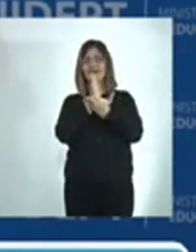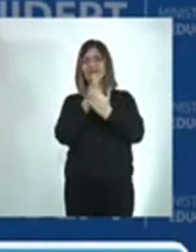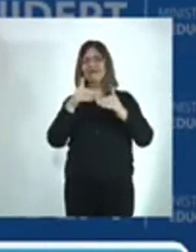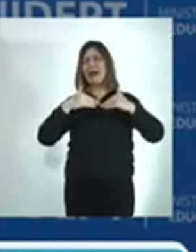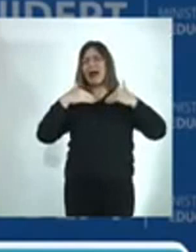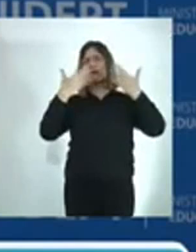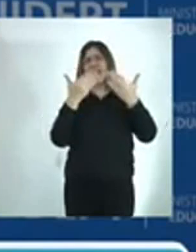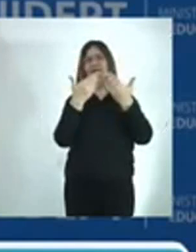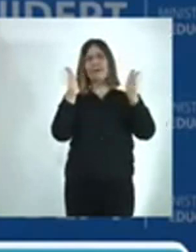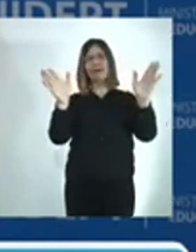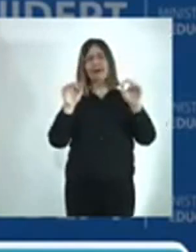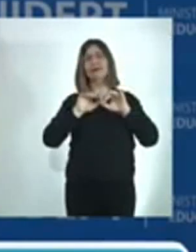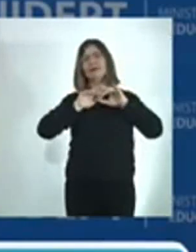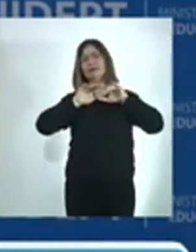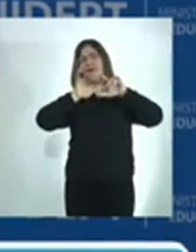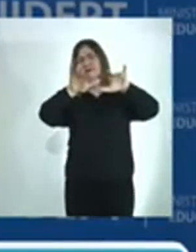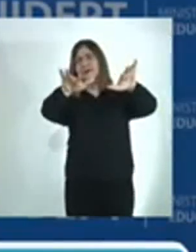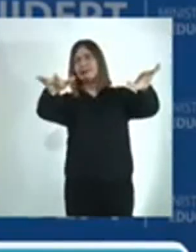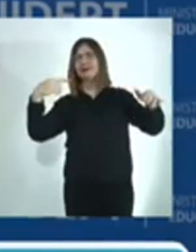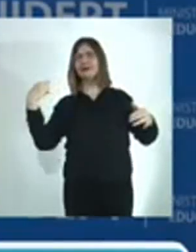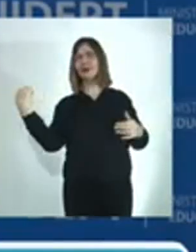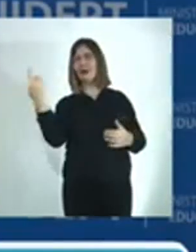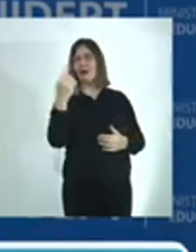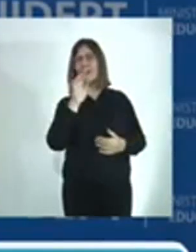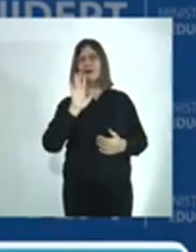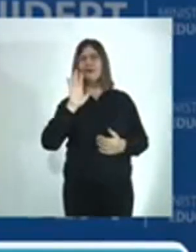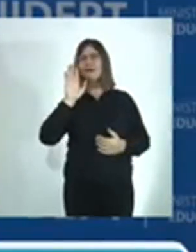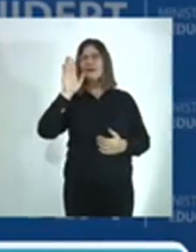y el mundo. Así que el futuro va a ser